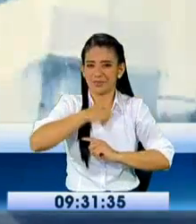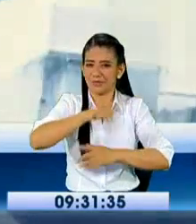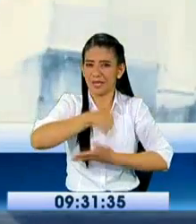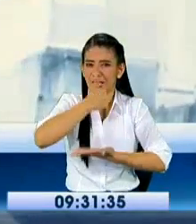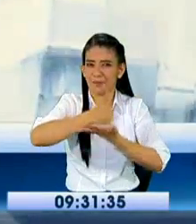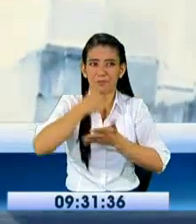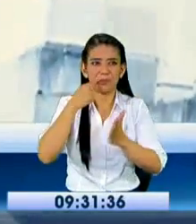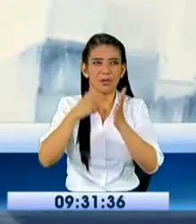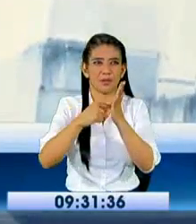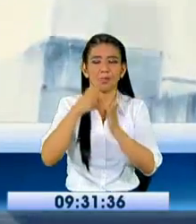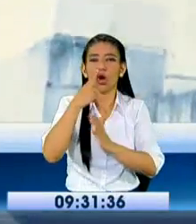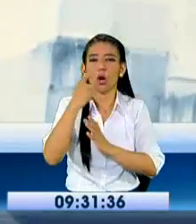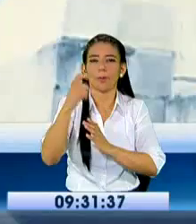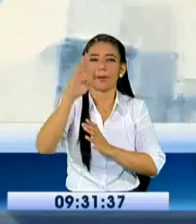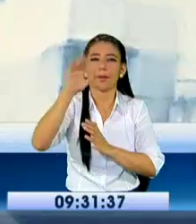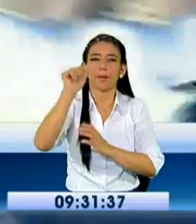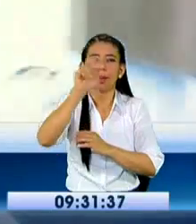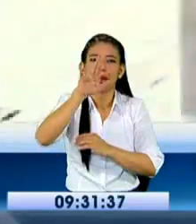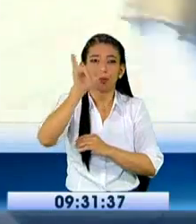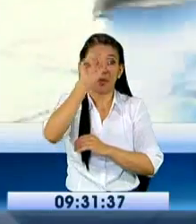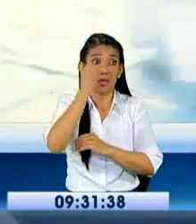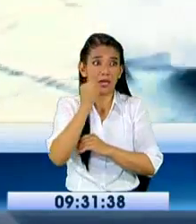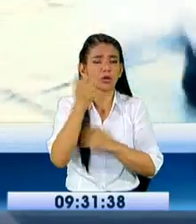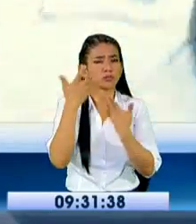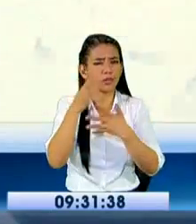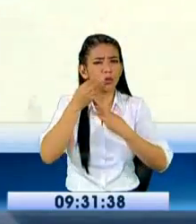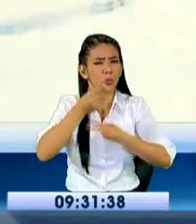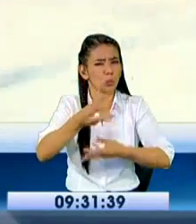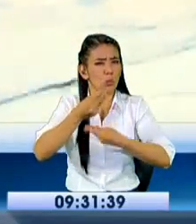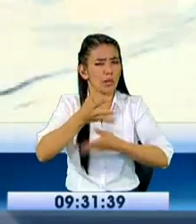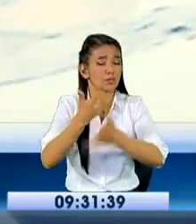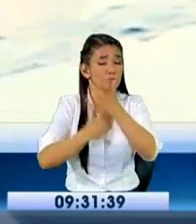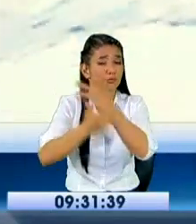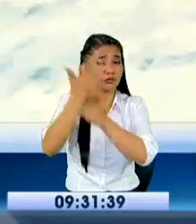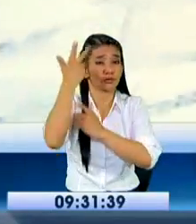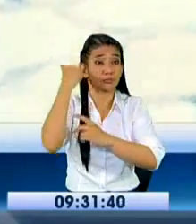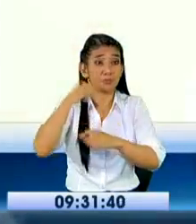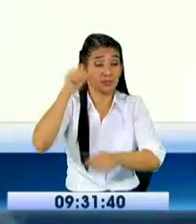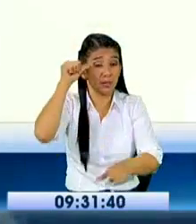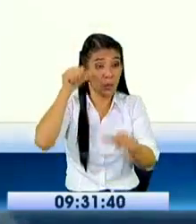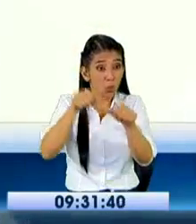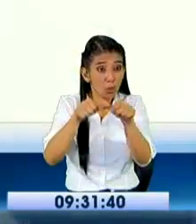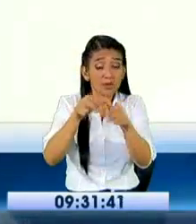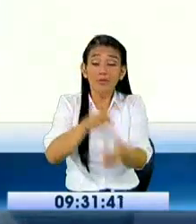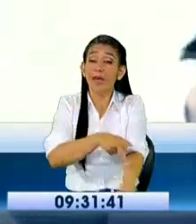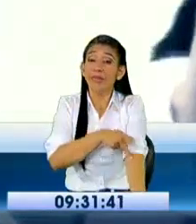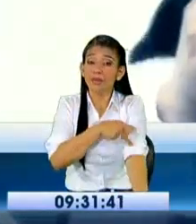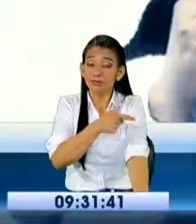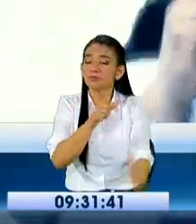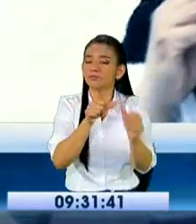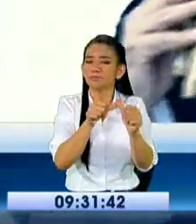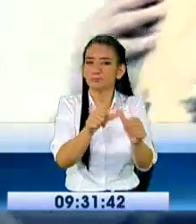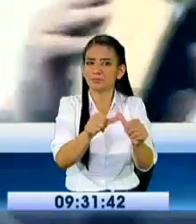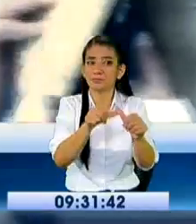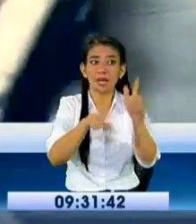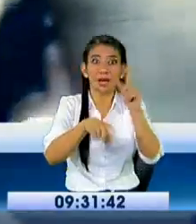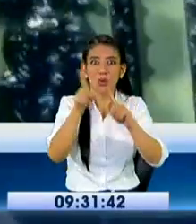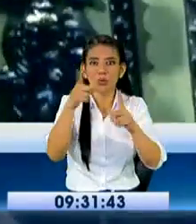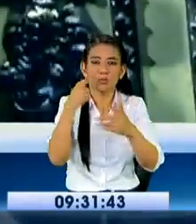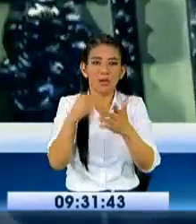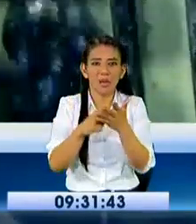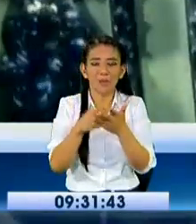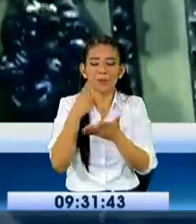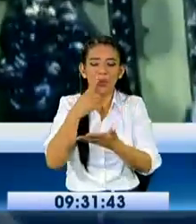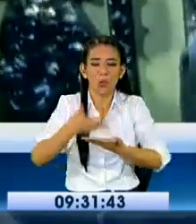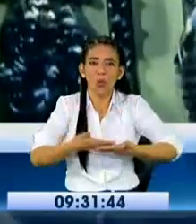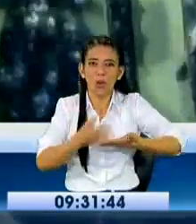como los barberos del siglo XVIII, se cuentan semblanzas. Para de este modo no olvidar el origen de las tradiciones. Pues quien no ha saboreado una guagua de